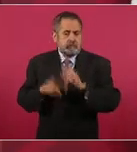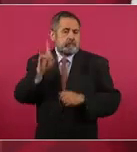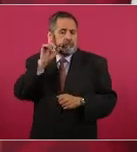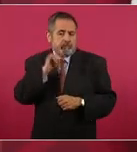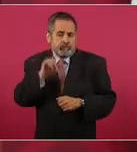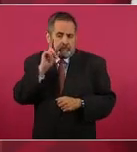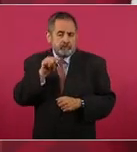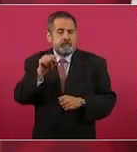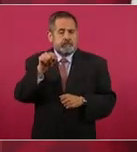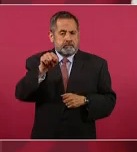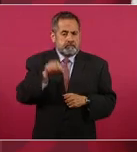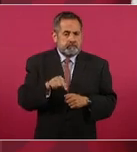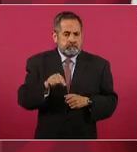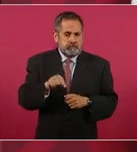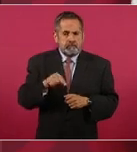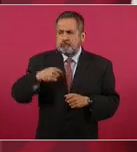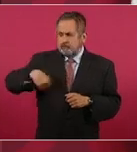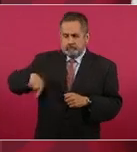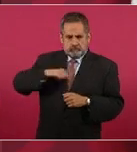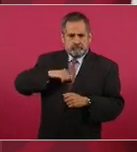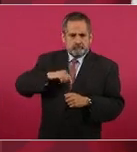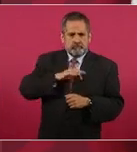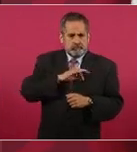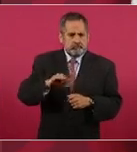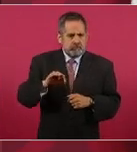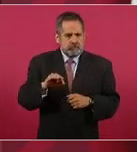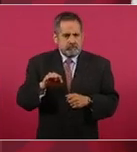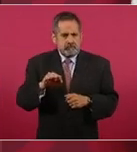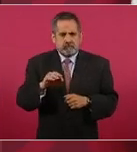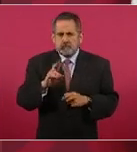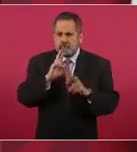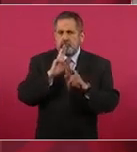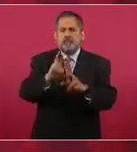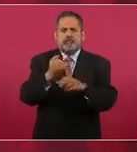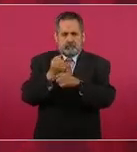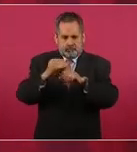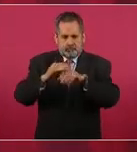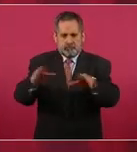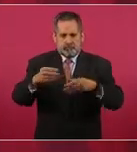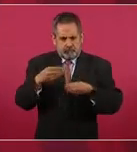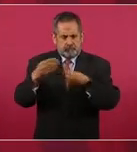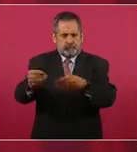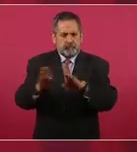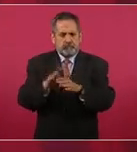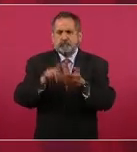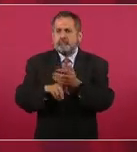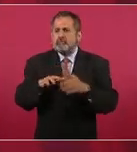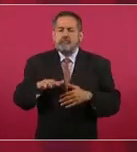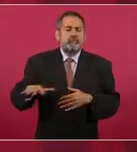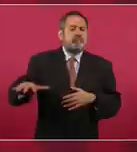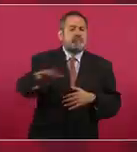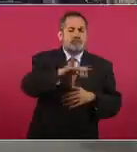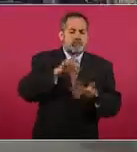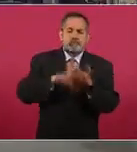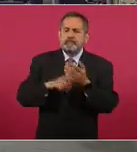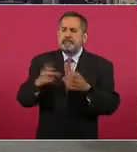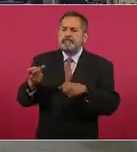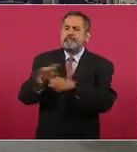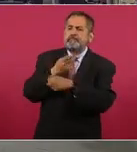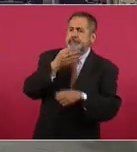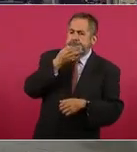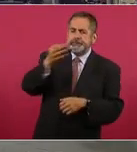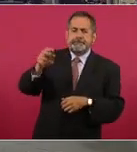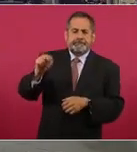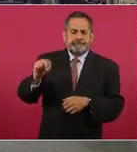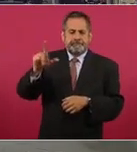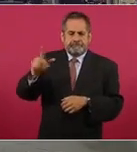mañana nosotros damos información al pueblo de Nuevo León